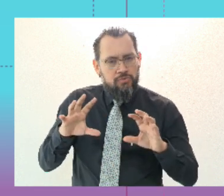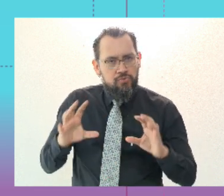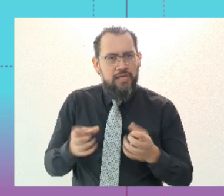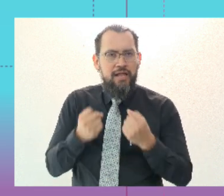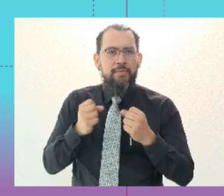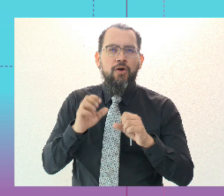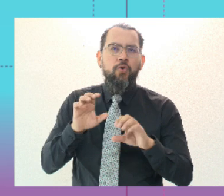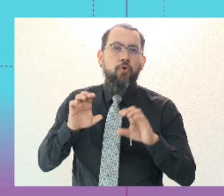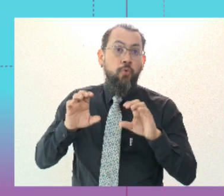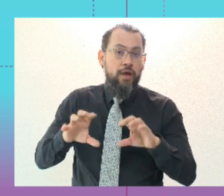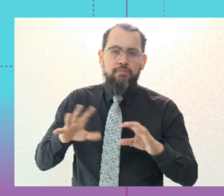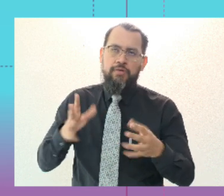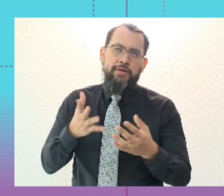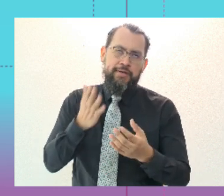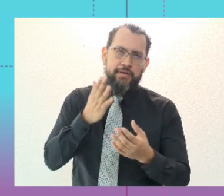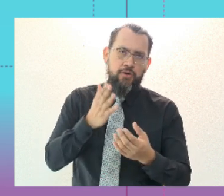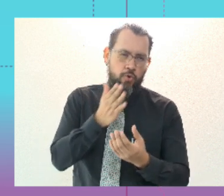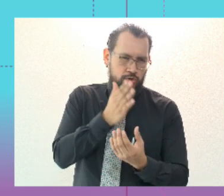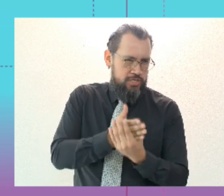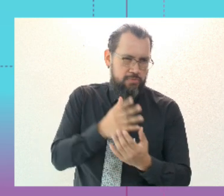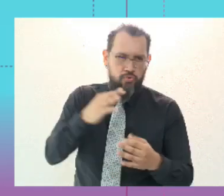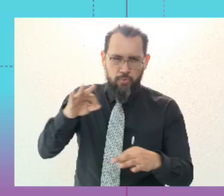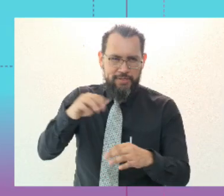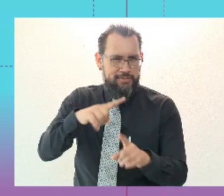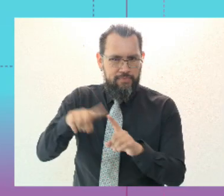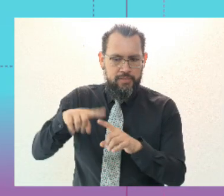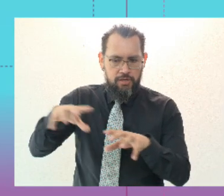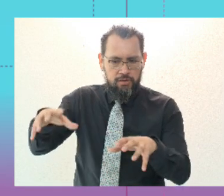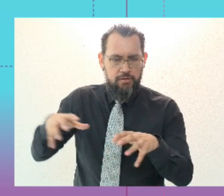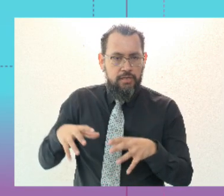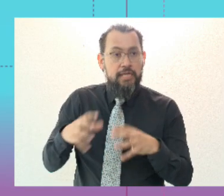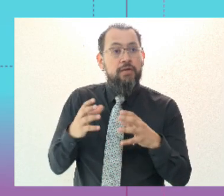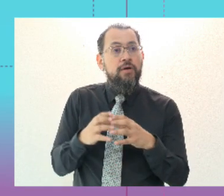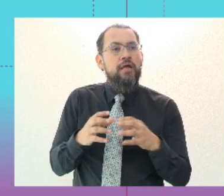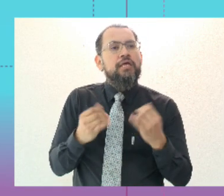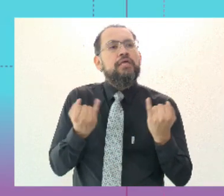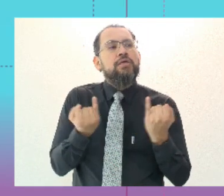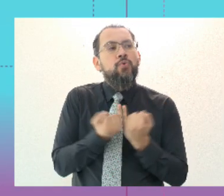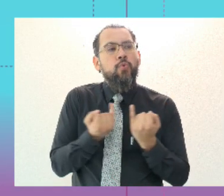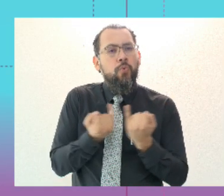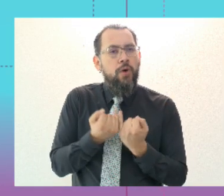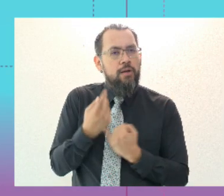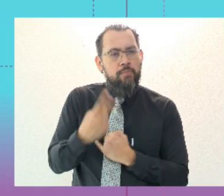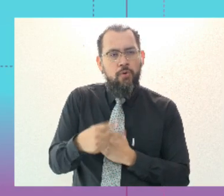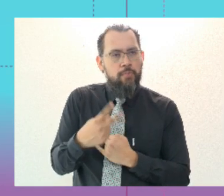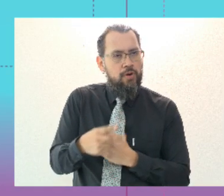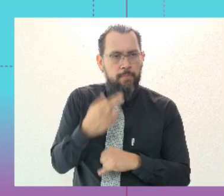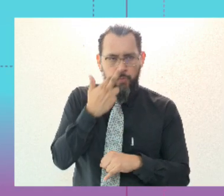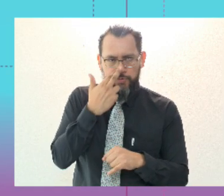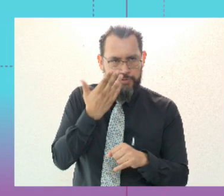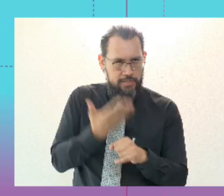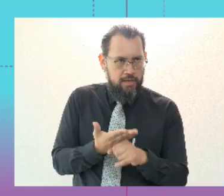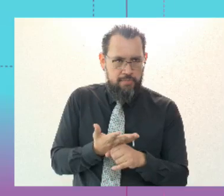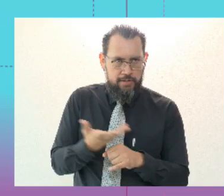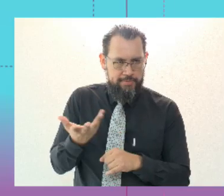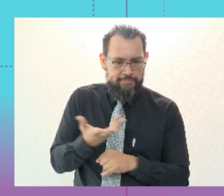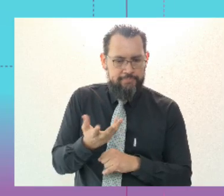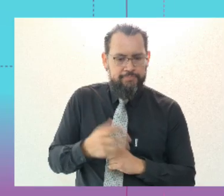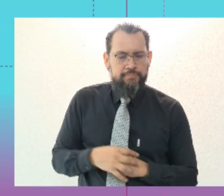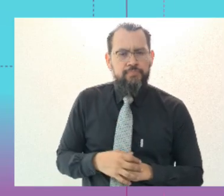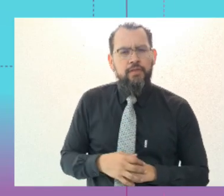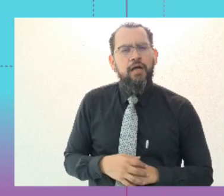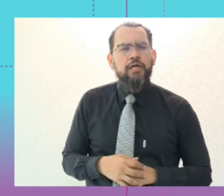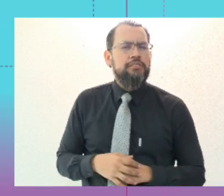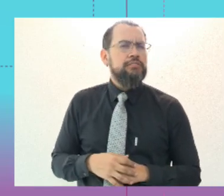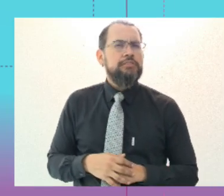documentación, que genere por el cumplimiento de sus funciones, pero que reciba también en esa competencia de funciones. Entonces, no